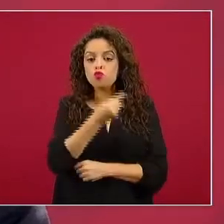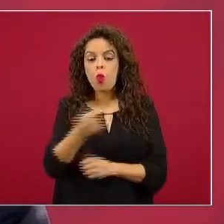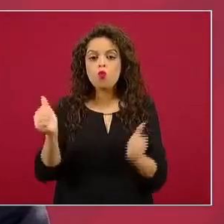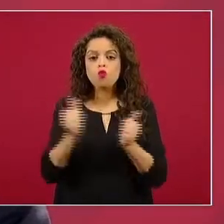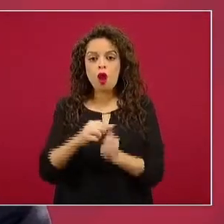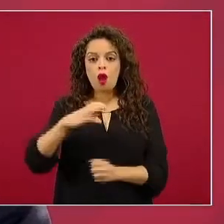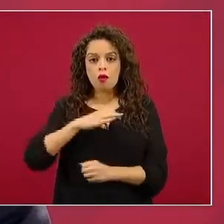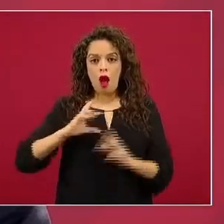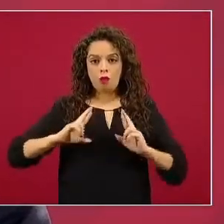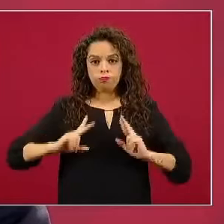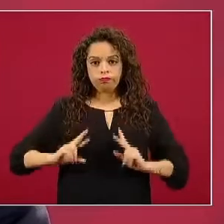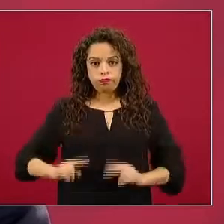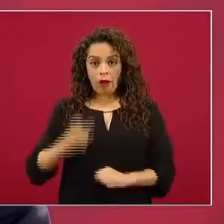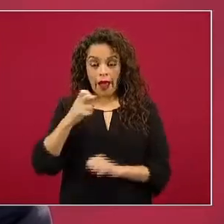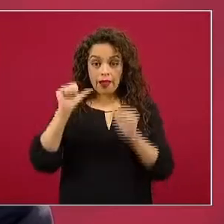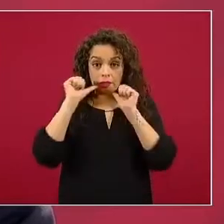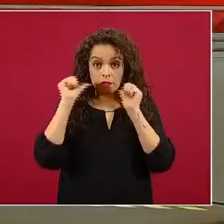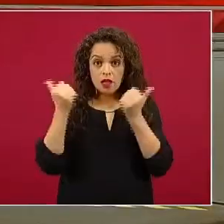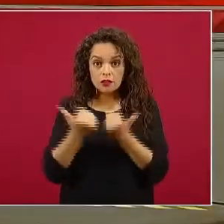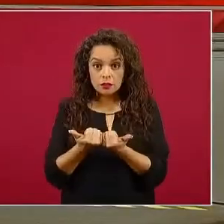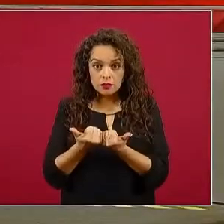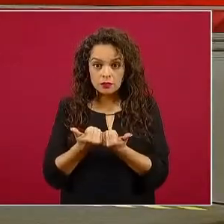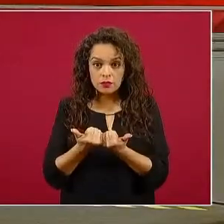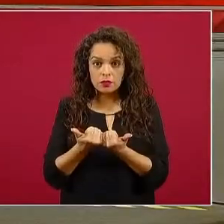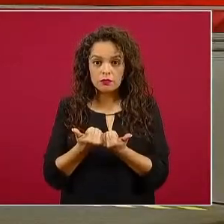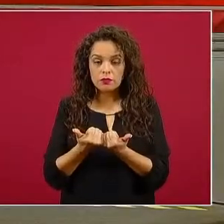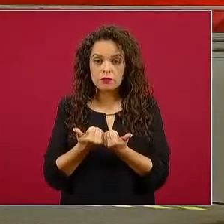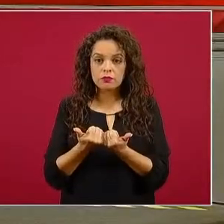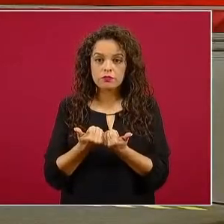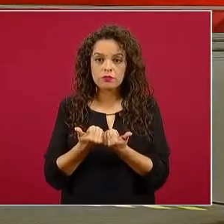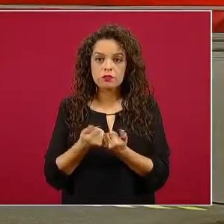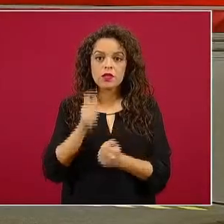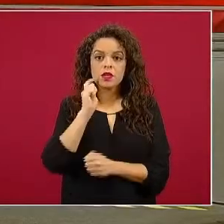una de las asociaciones civiles filantrópicas sin fines de lucro,